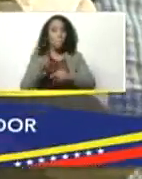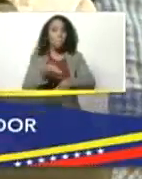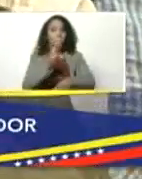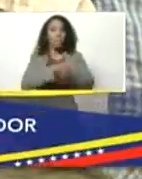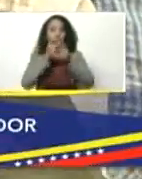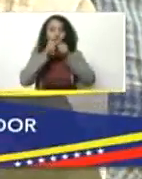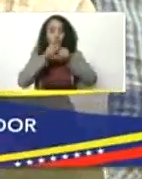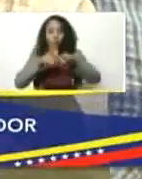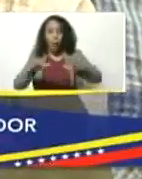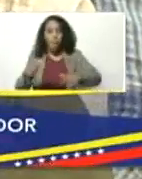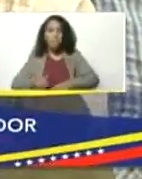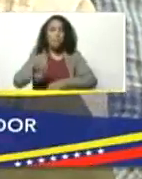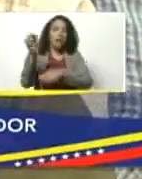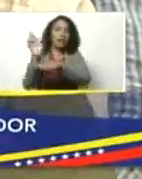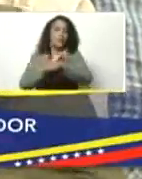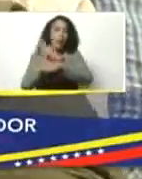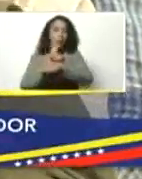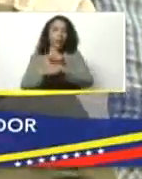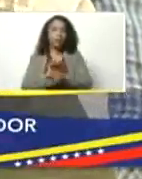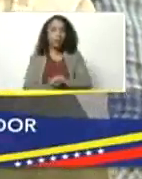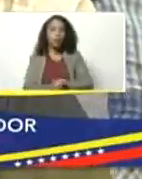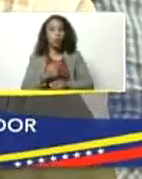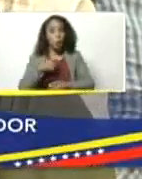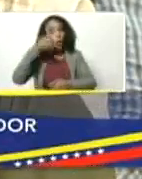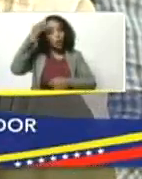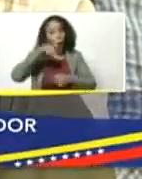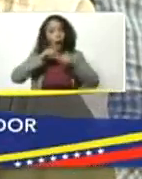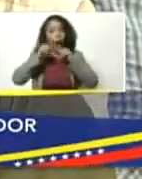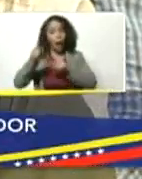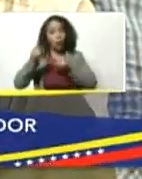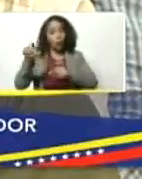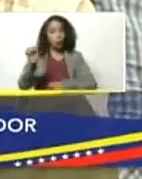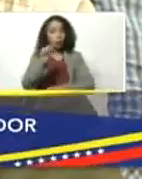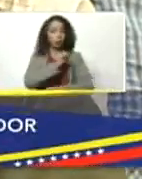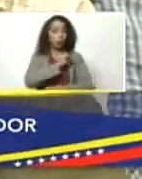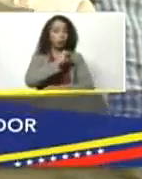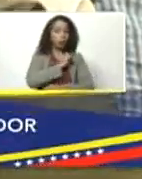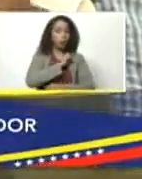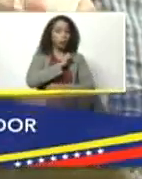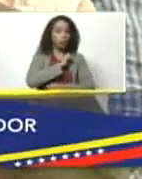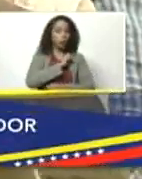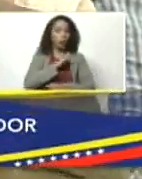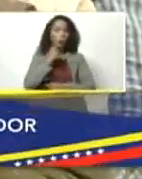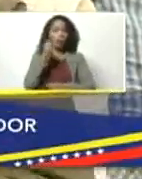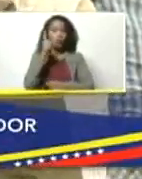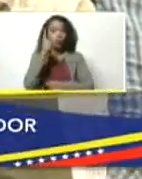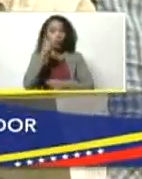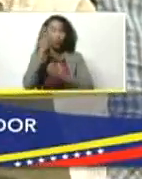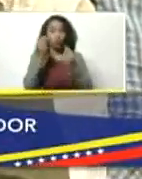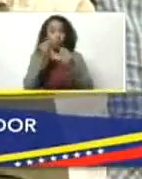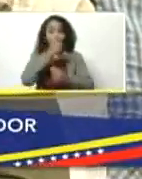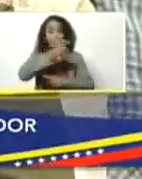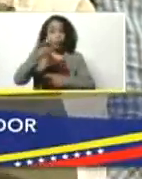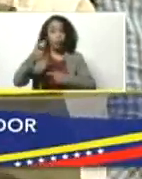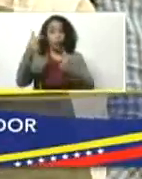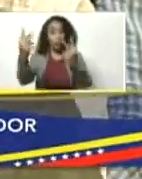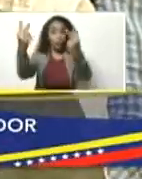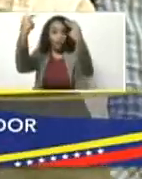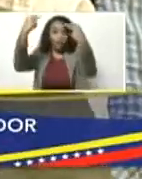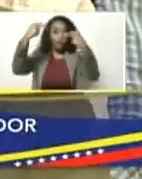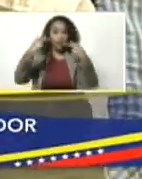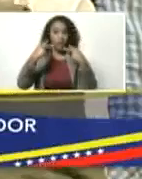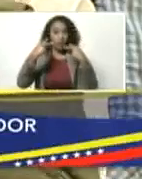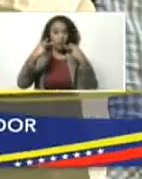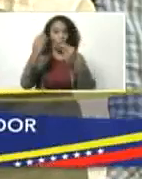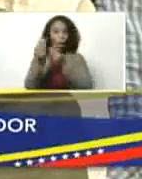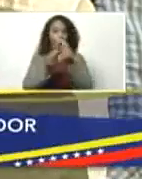un ritmo mucho más acelerado. Y creo que ahí es donde uno de los temores y a la vez lo que mucha gente por fuera nos está viendo, nos está